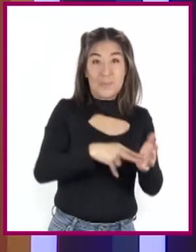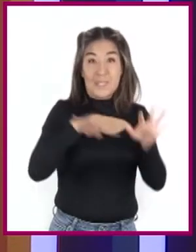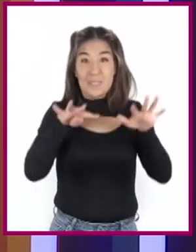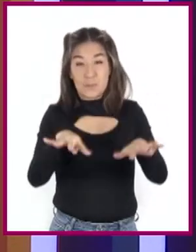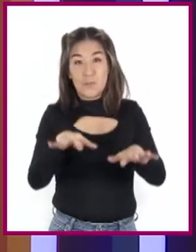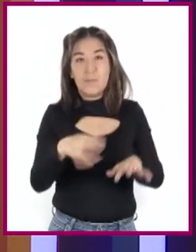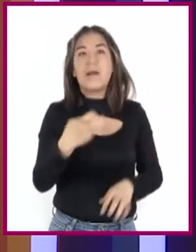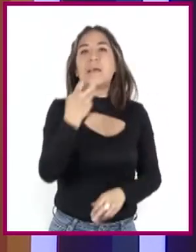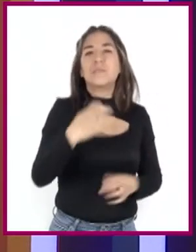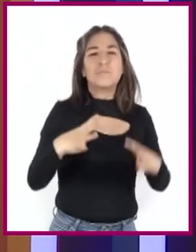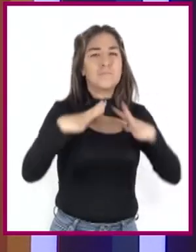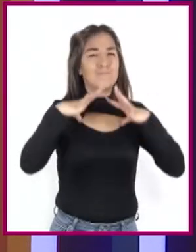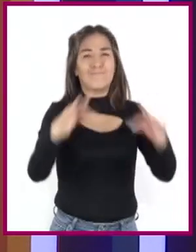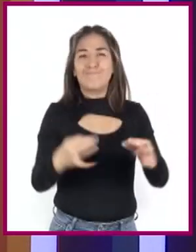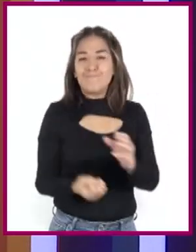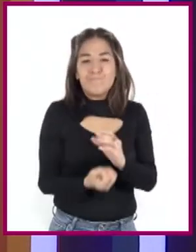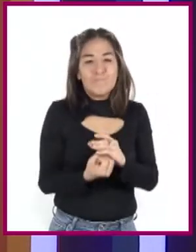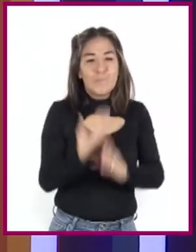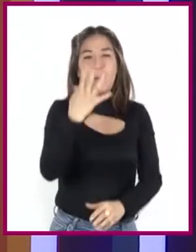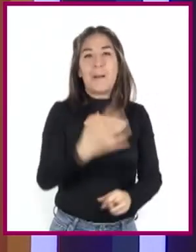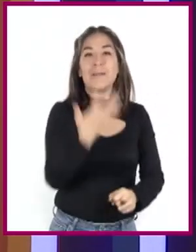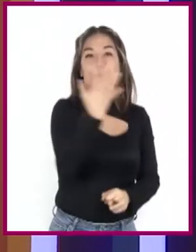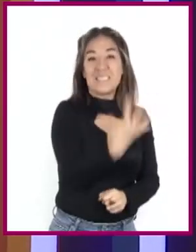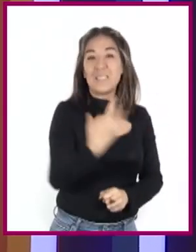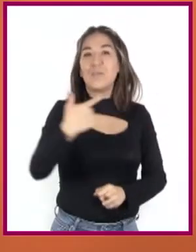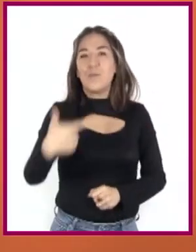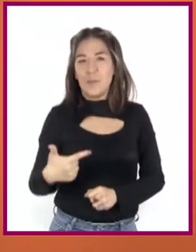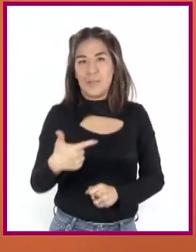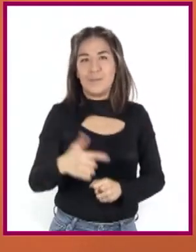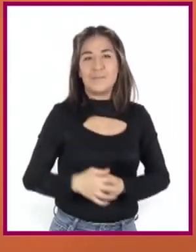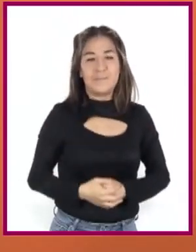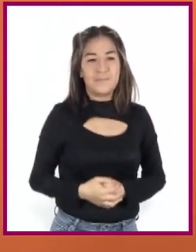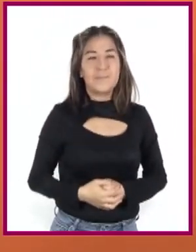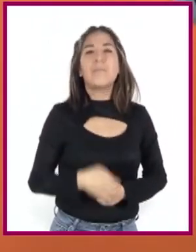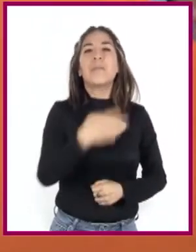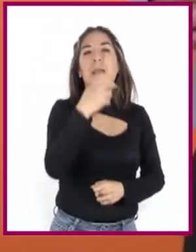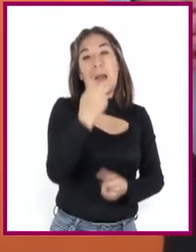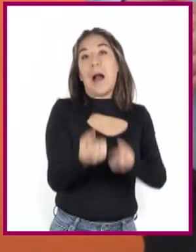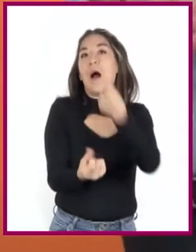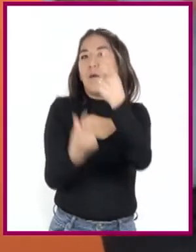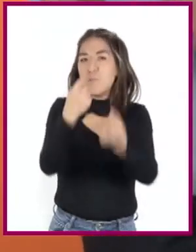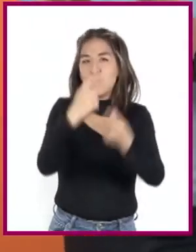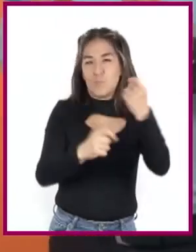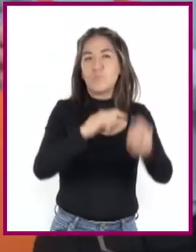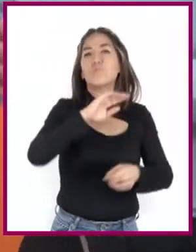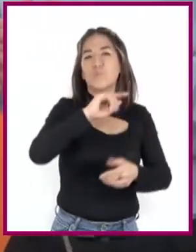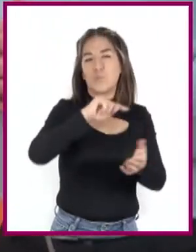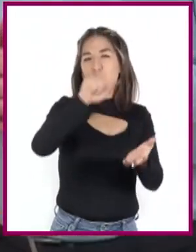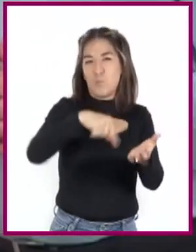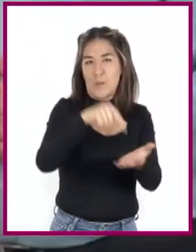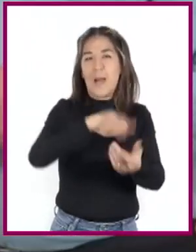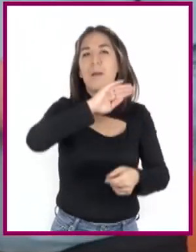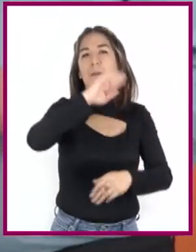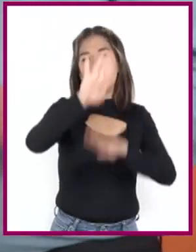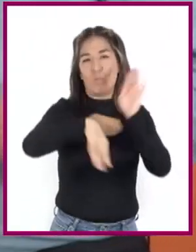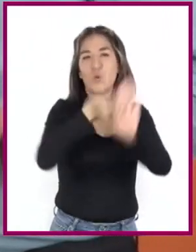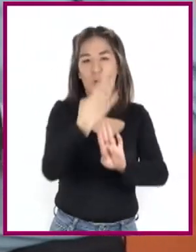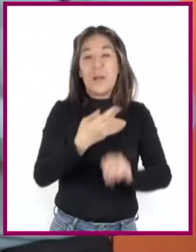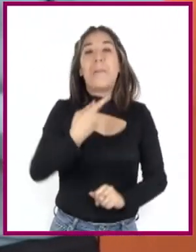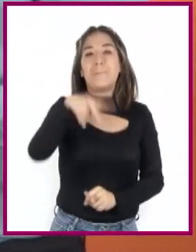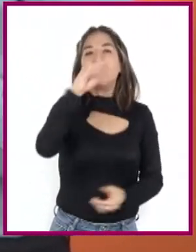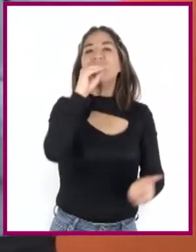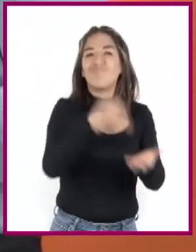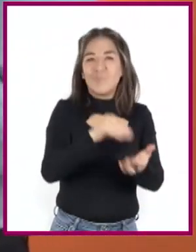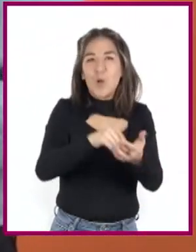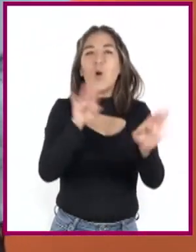lanzaron las primeras redes comerciales 5G en algunas partes del mundo, aunque más bien sigue siendo una